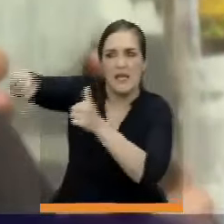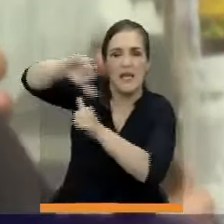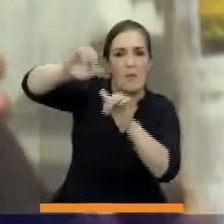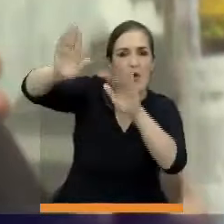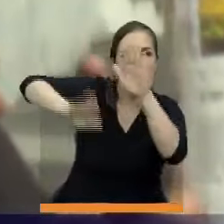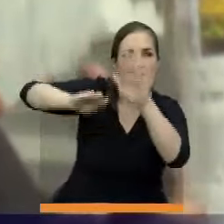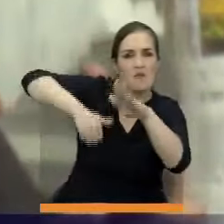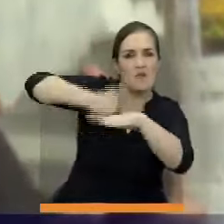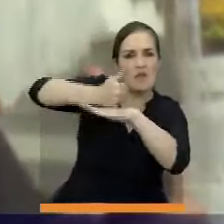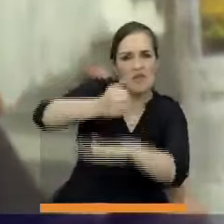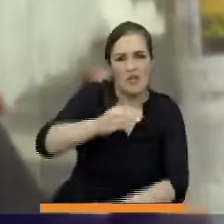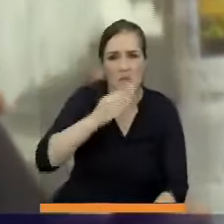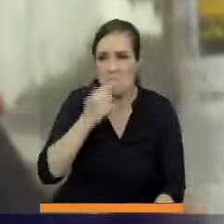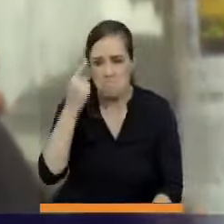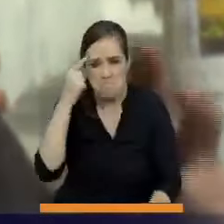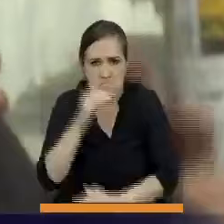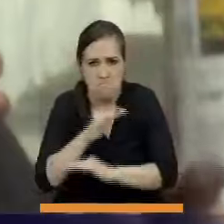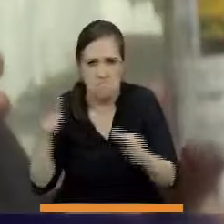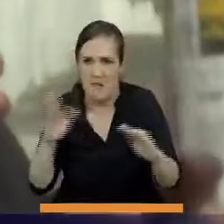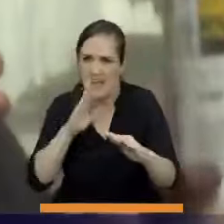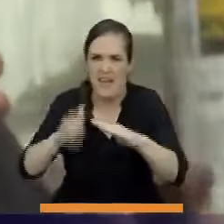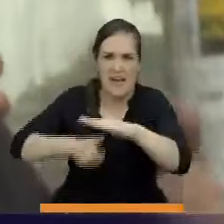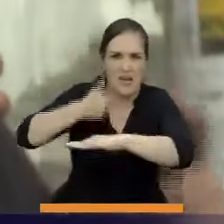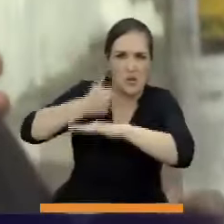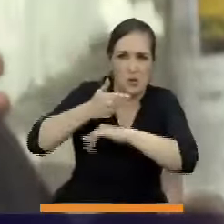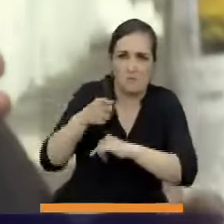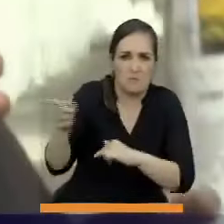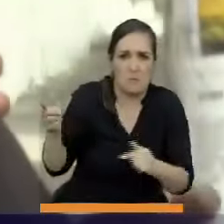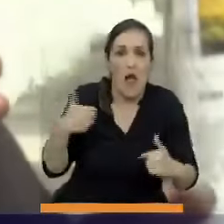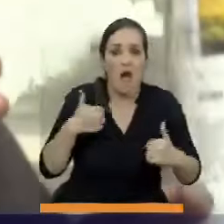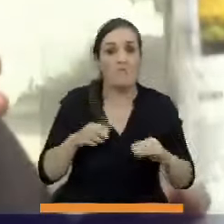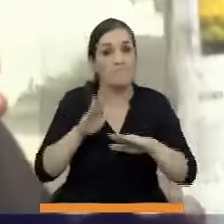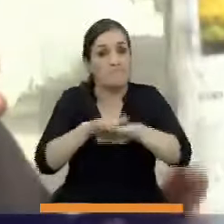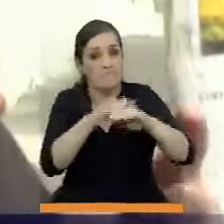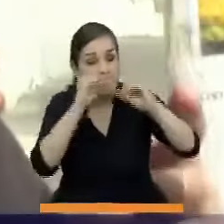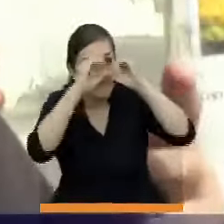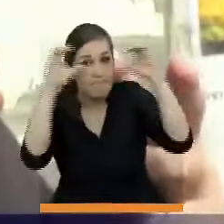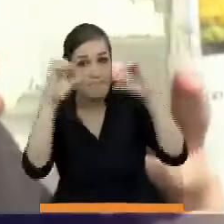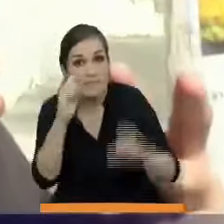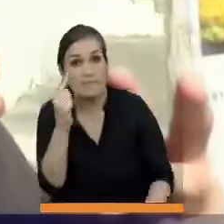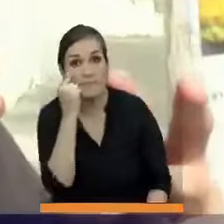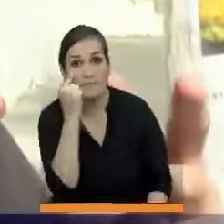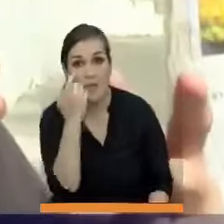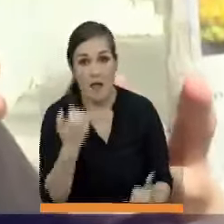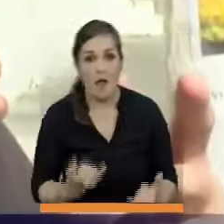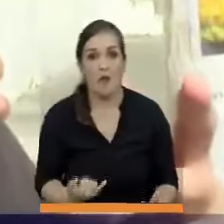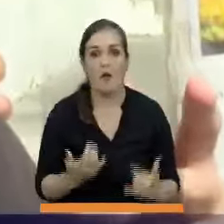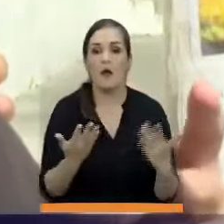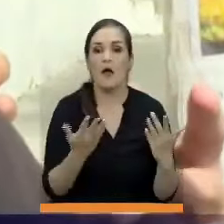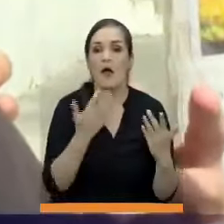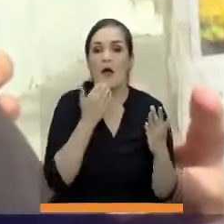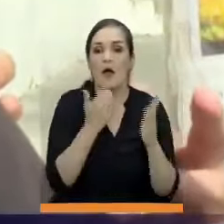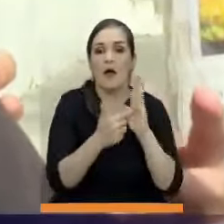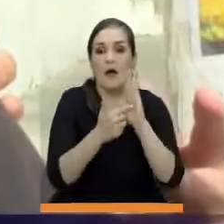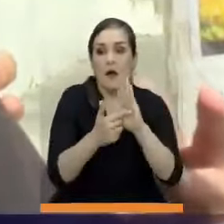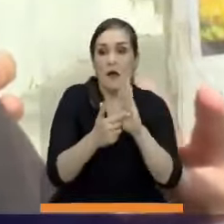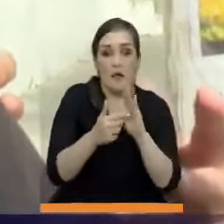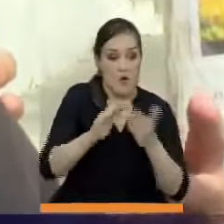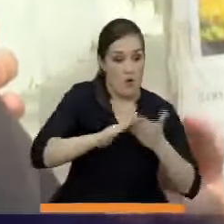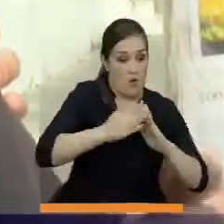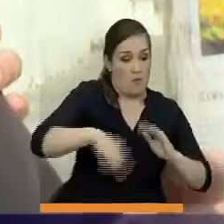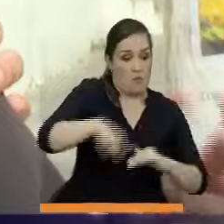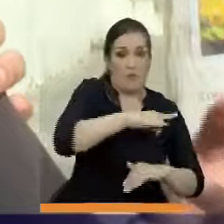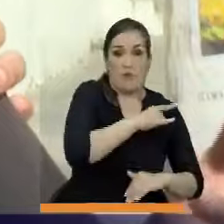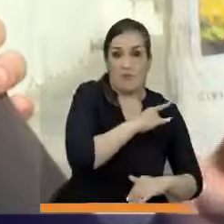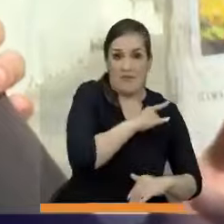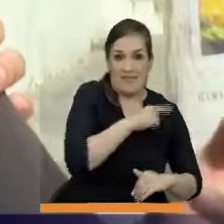aspirantes que van a presentarse a rectoría. Y en este momento hacemos la alerta también de que si van a tener en cuenta la comunidad